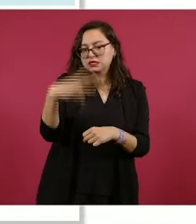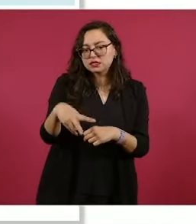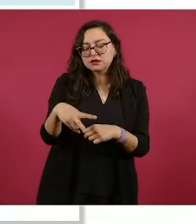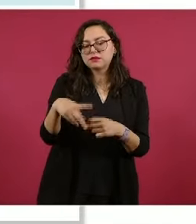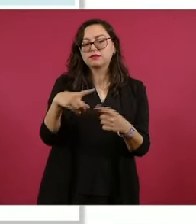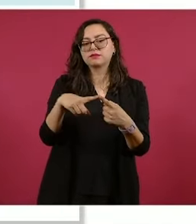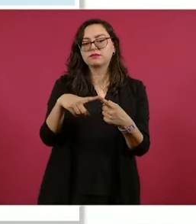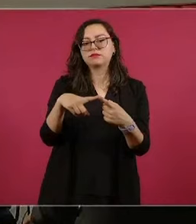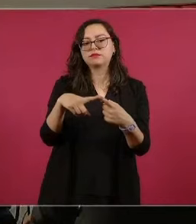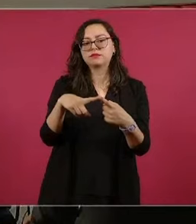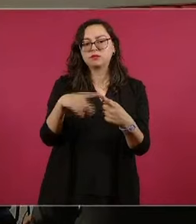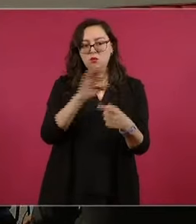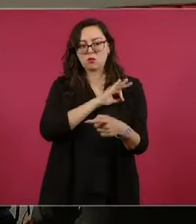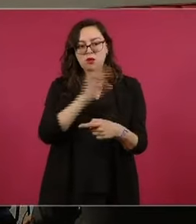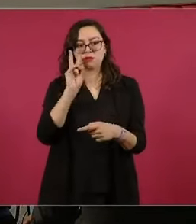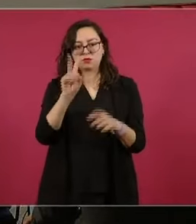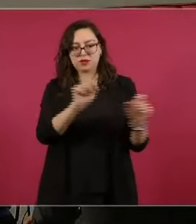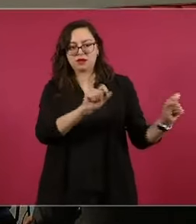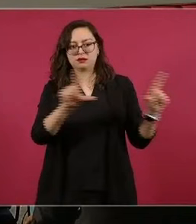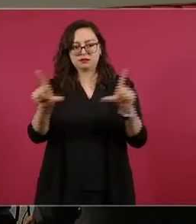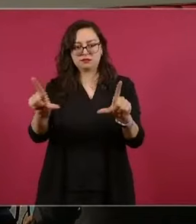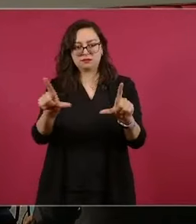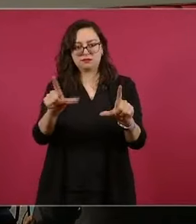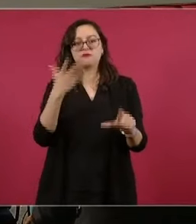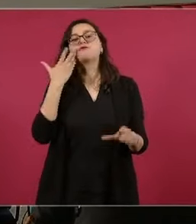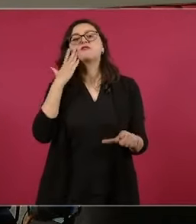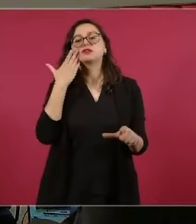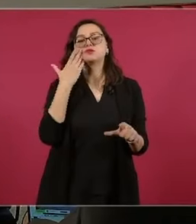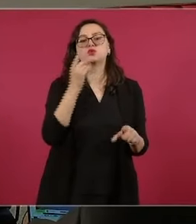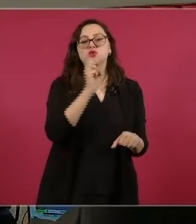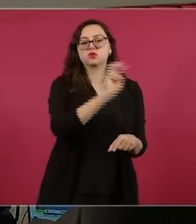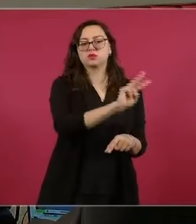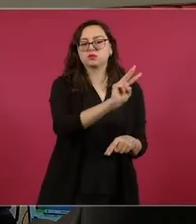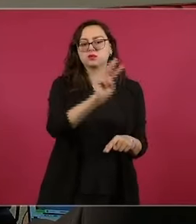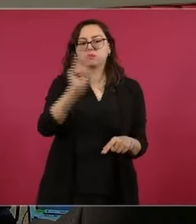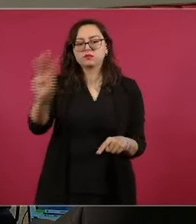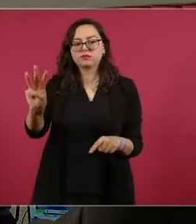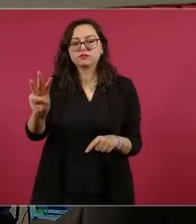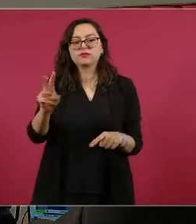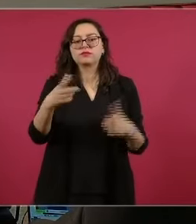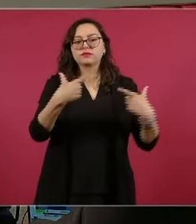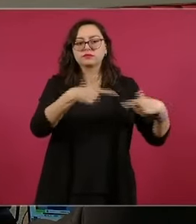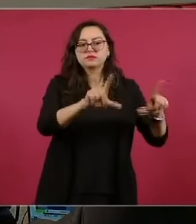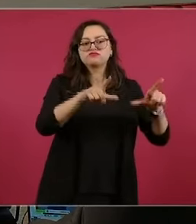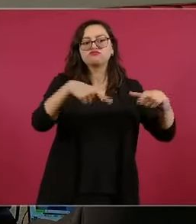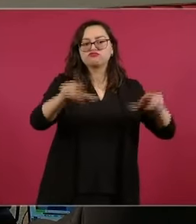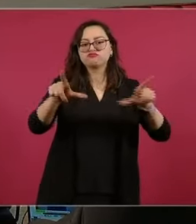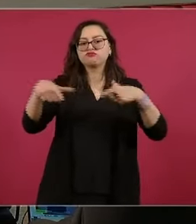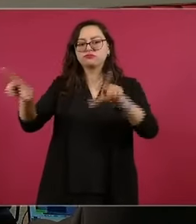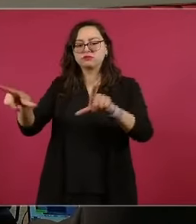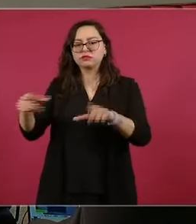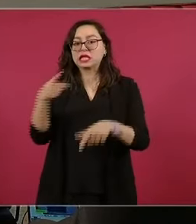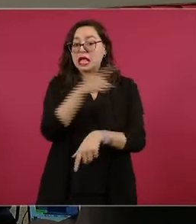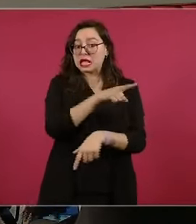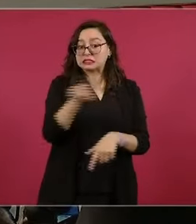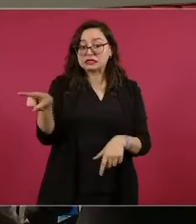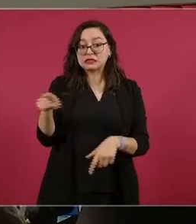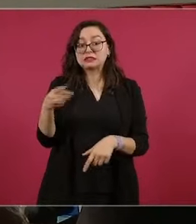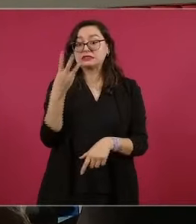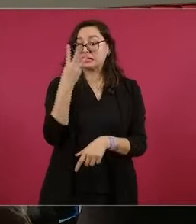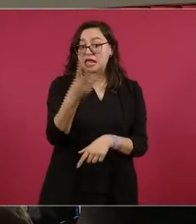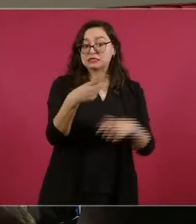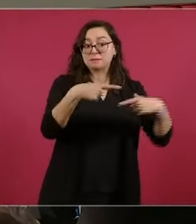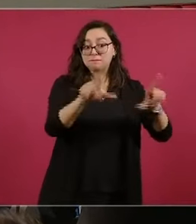las páginas de Facebook, Noticias México, Denuncia México y Plataforma Informativa Mexicana, que